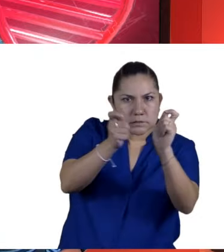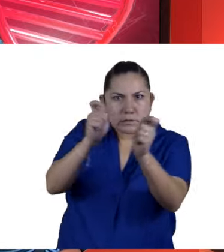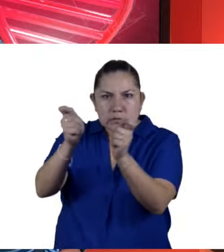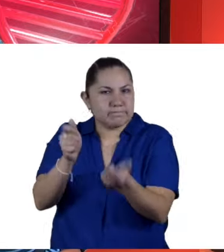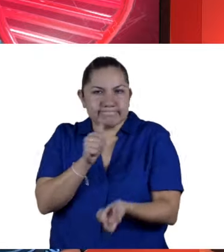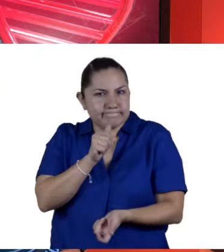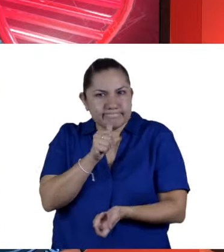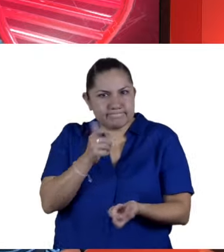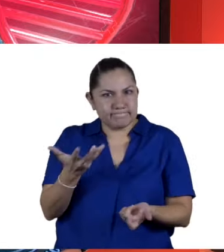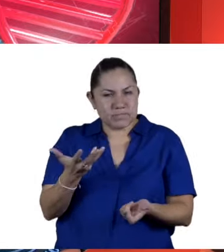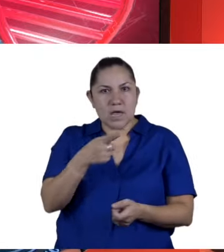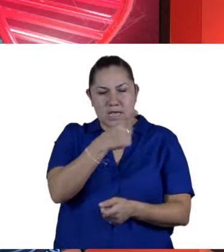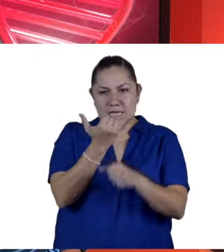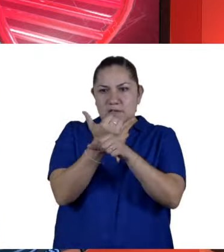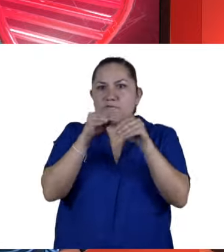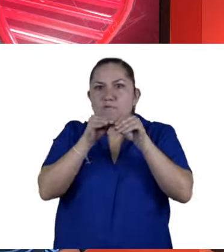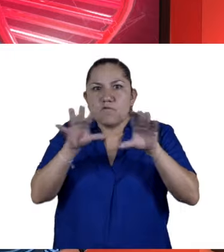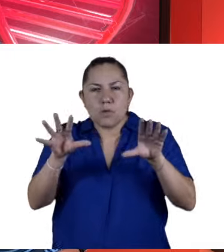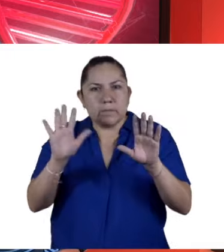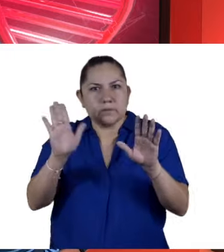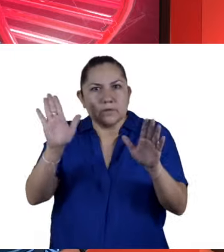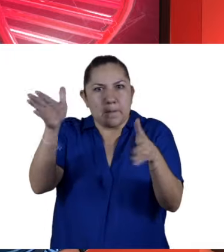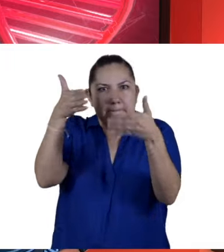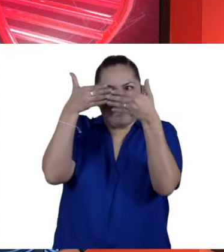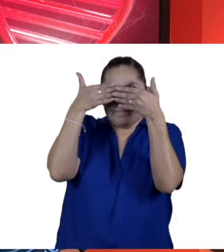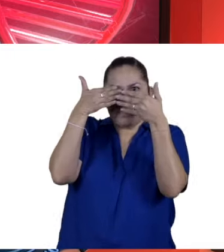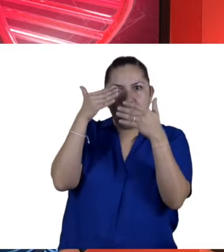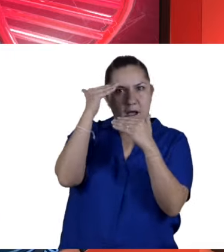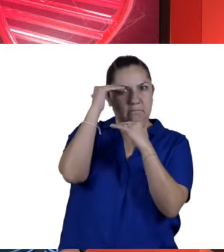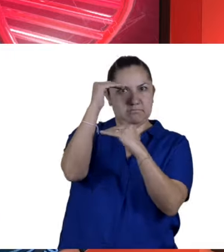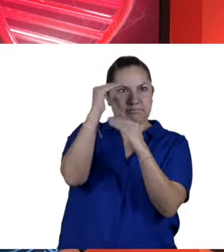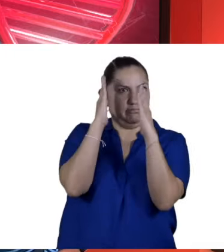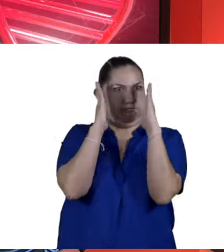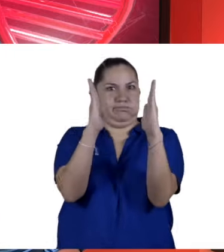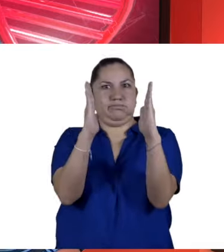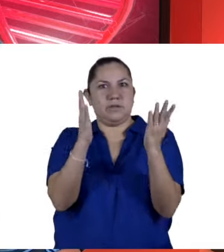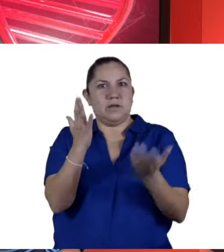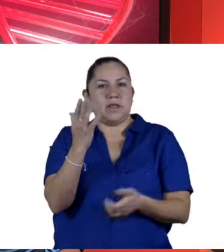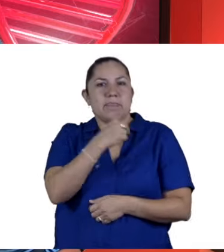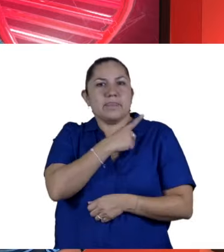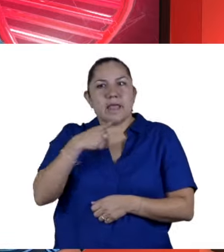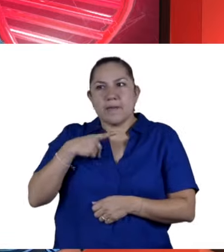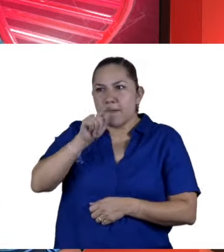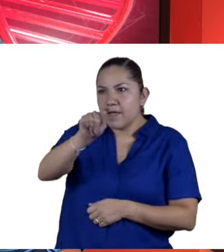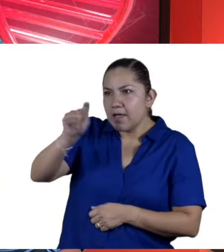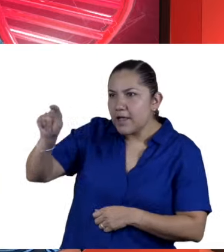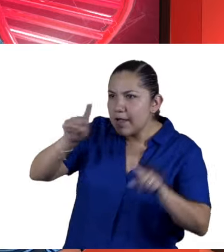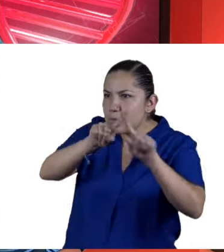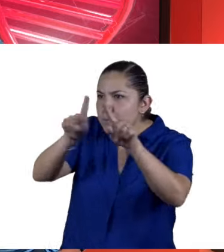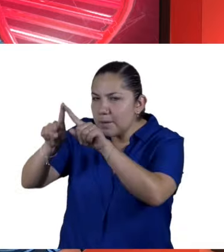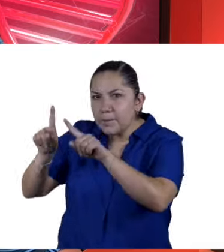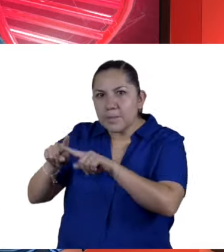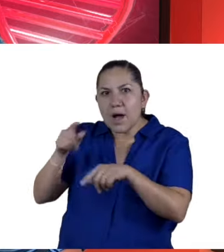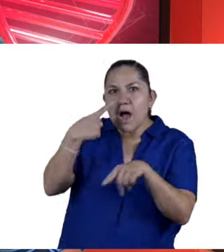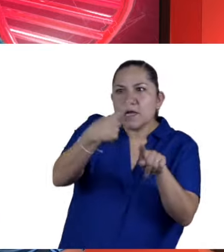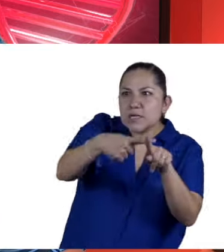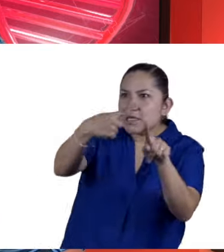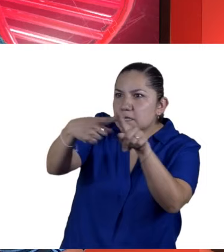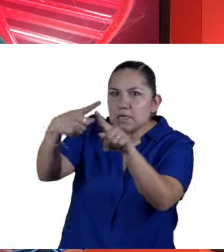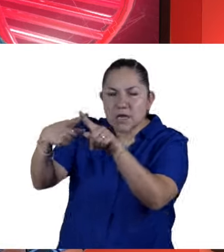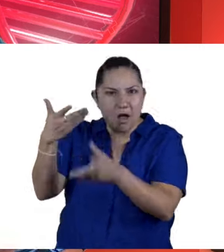la información debe ser la correcta y visibilizarnos de forma correcta. Entonces, todo este